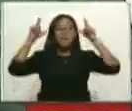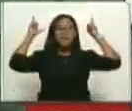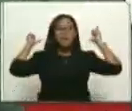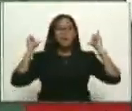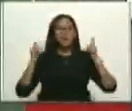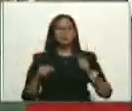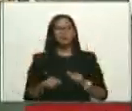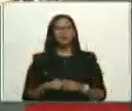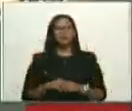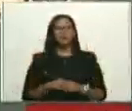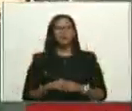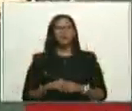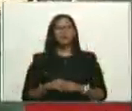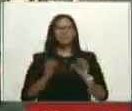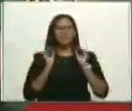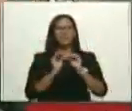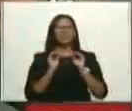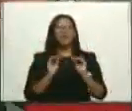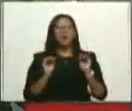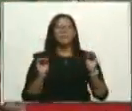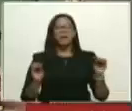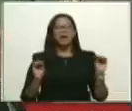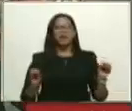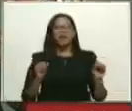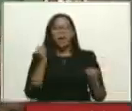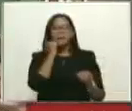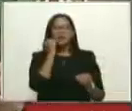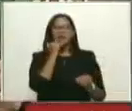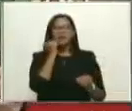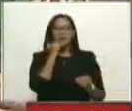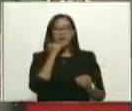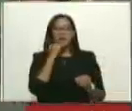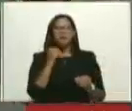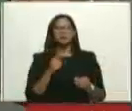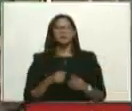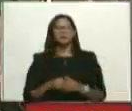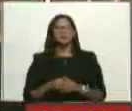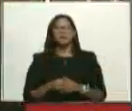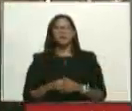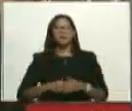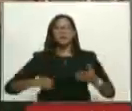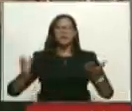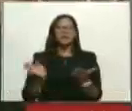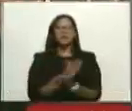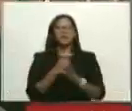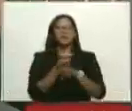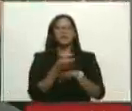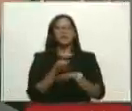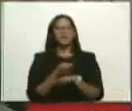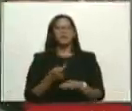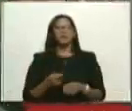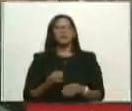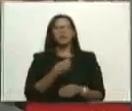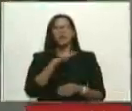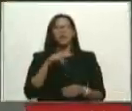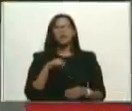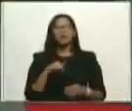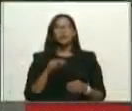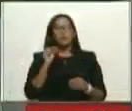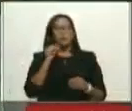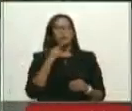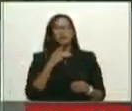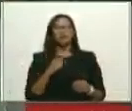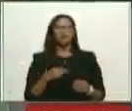Ledesma. Llamando a manifestaciones y protestas para derrocar al gobierno. Y nosotros en el momento